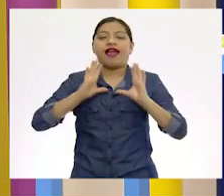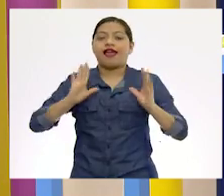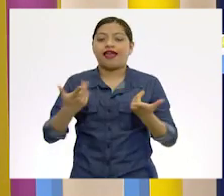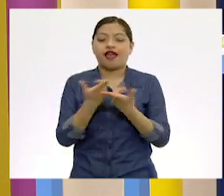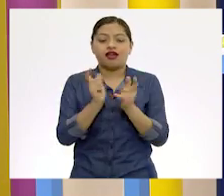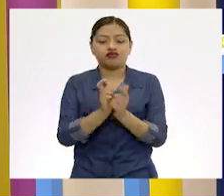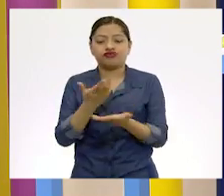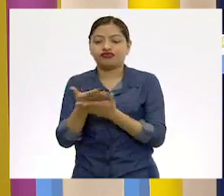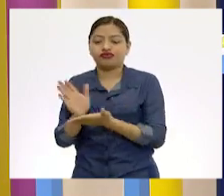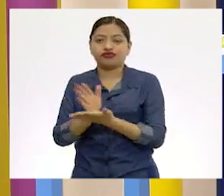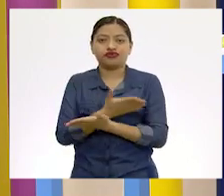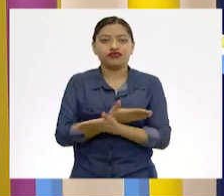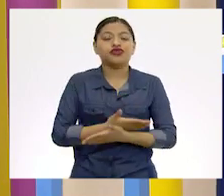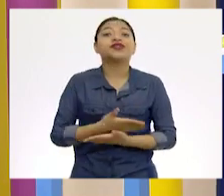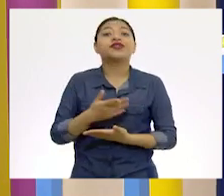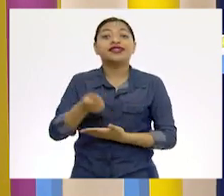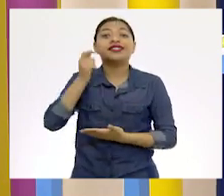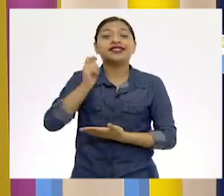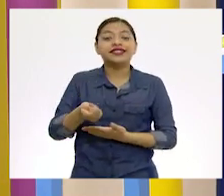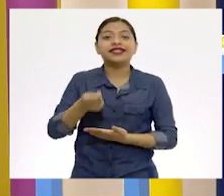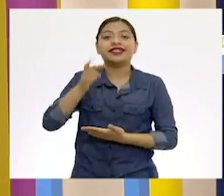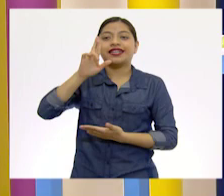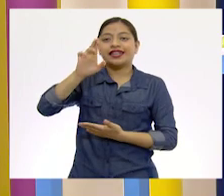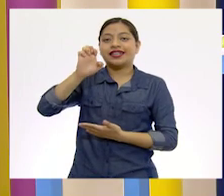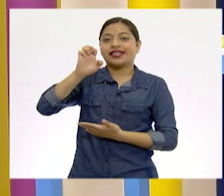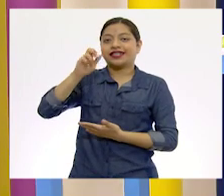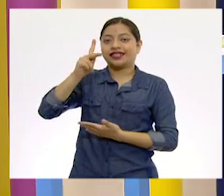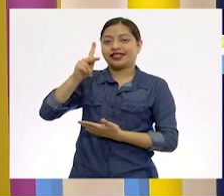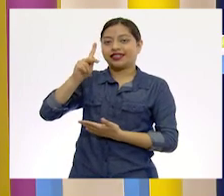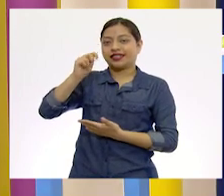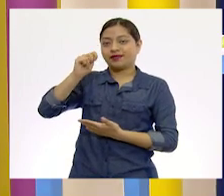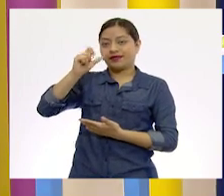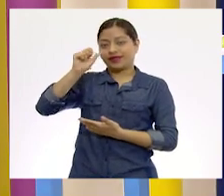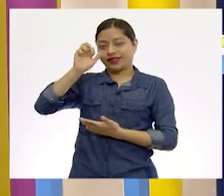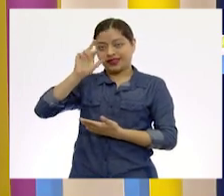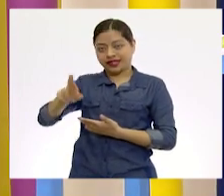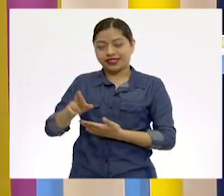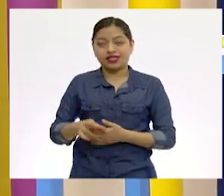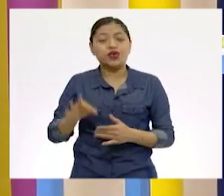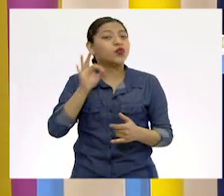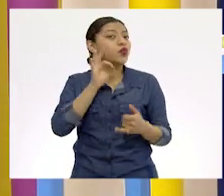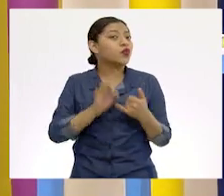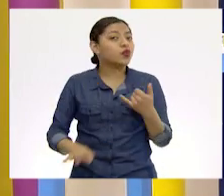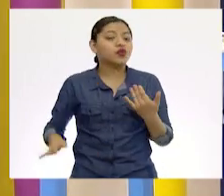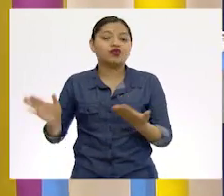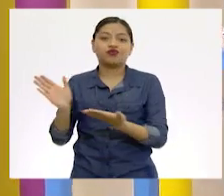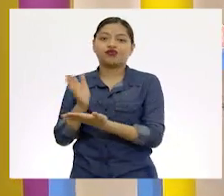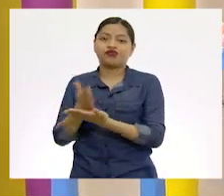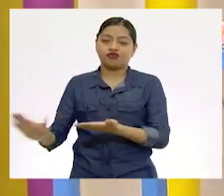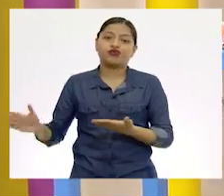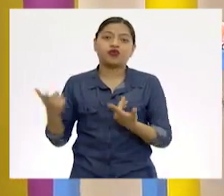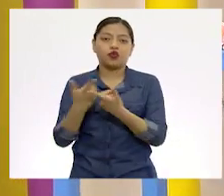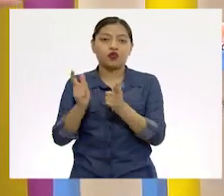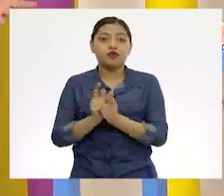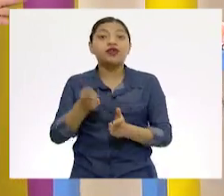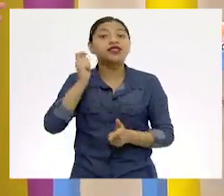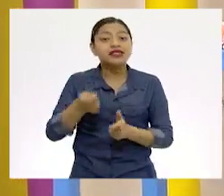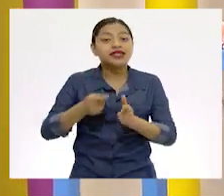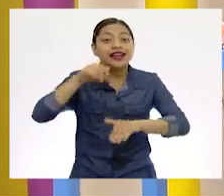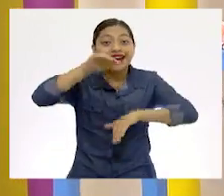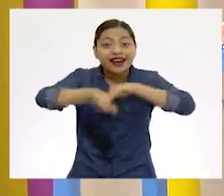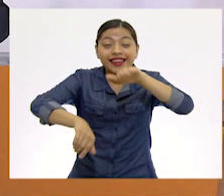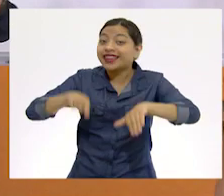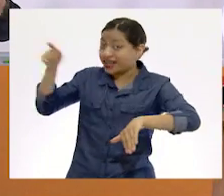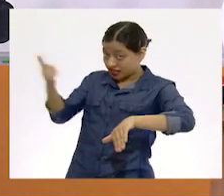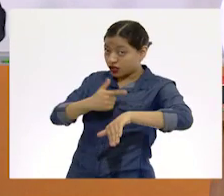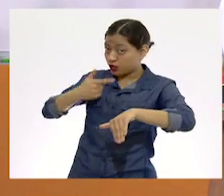es reptando. Viene la última clasificación que es nadando. ¿Te gusta nadar,